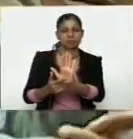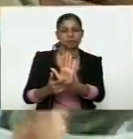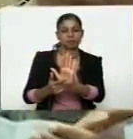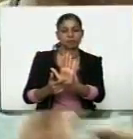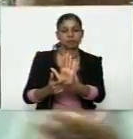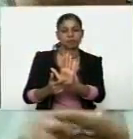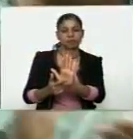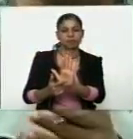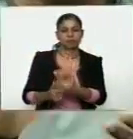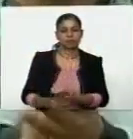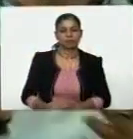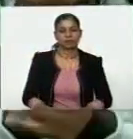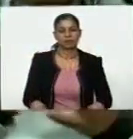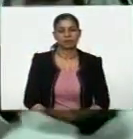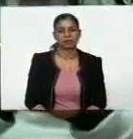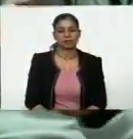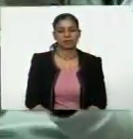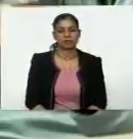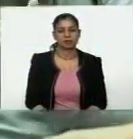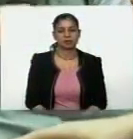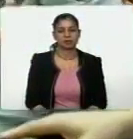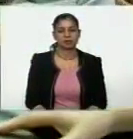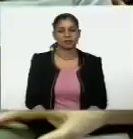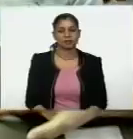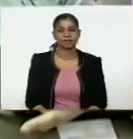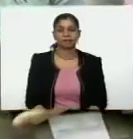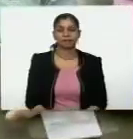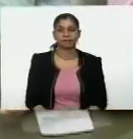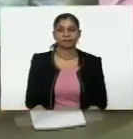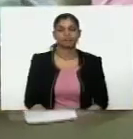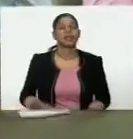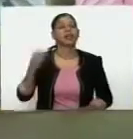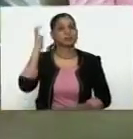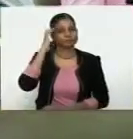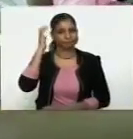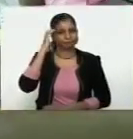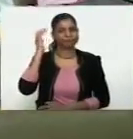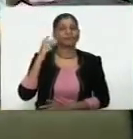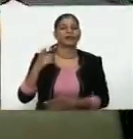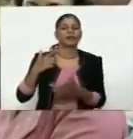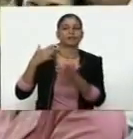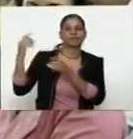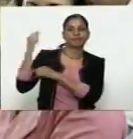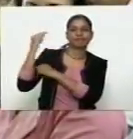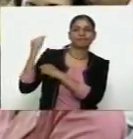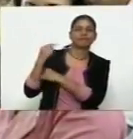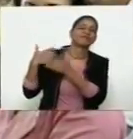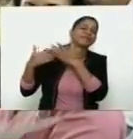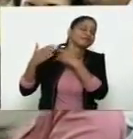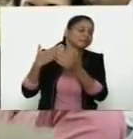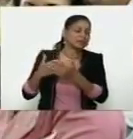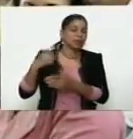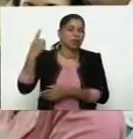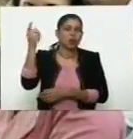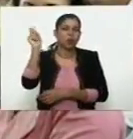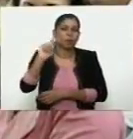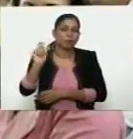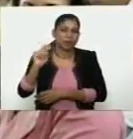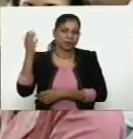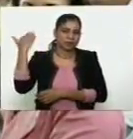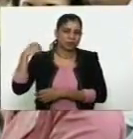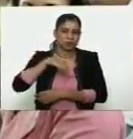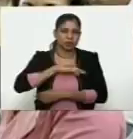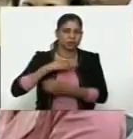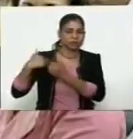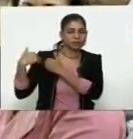Y sabíamos que esto podía pasar, Hace exactamente un mes teníamos la